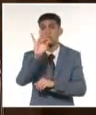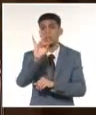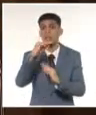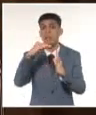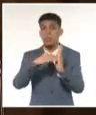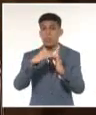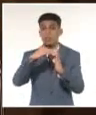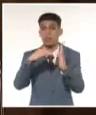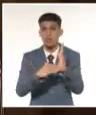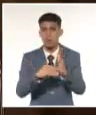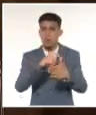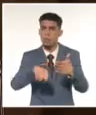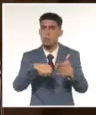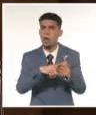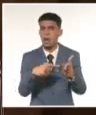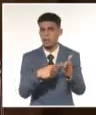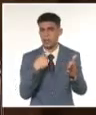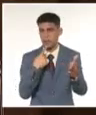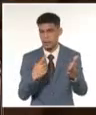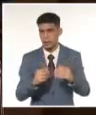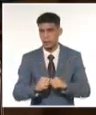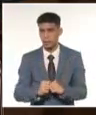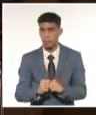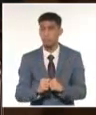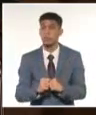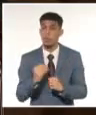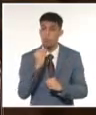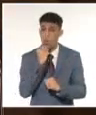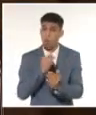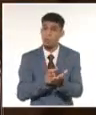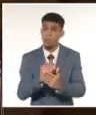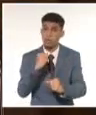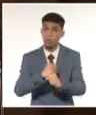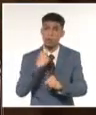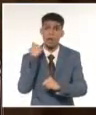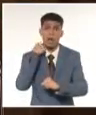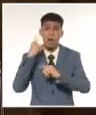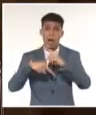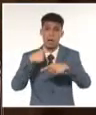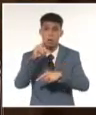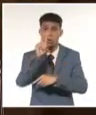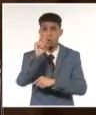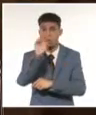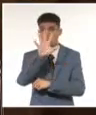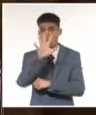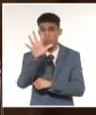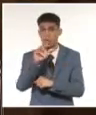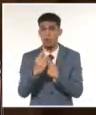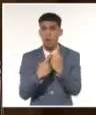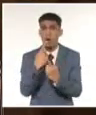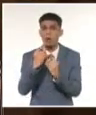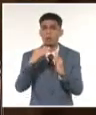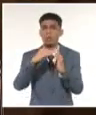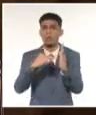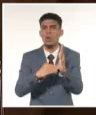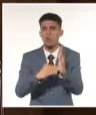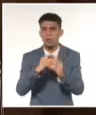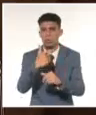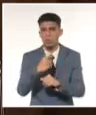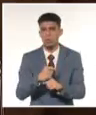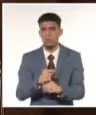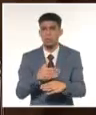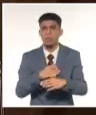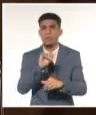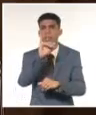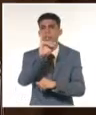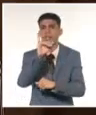planificados. Esto nos permite trabajar en el 2025 con un déficit de 88.000 millones de pesos, que es el 60%